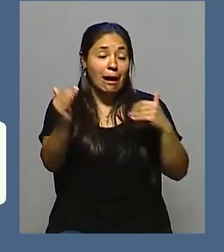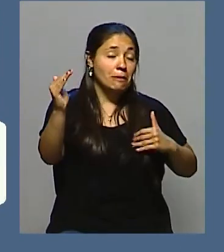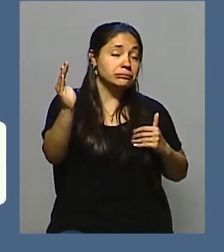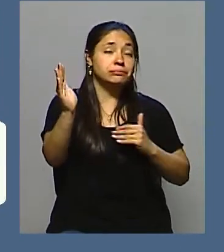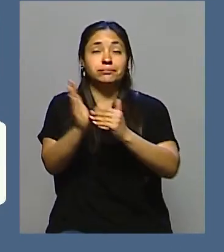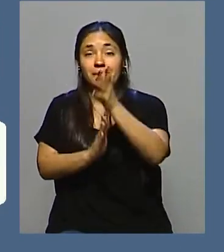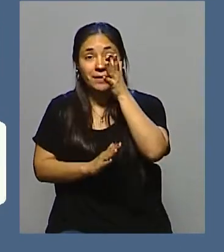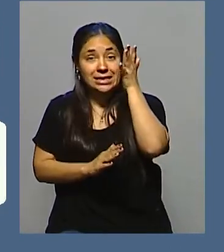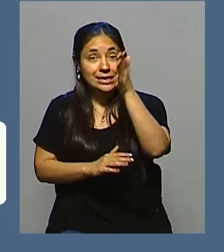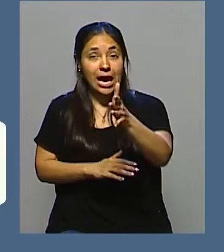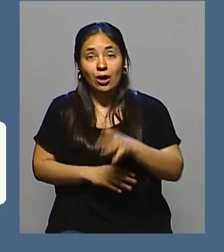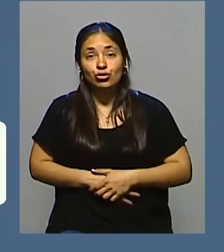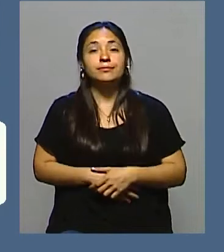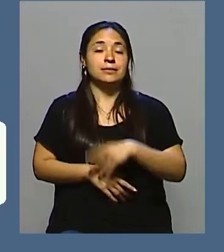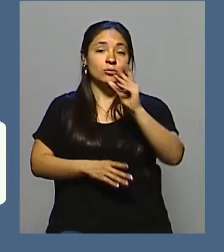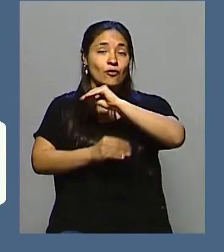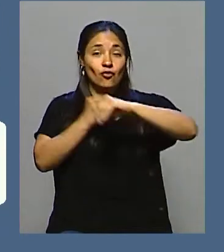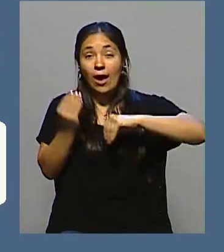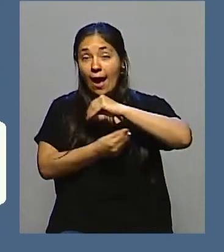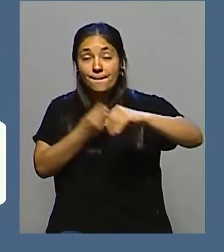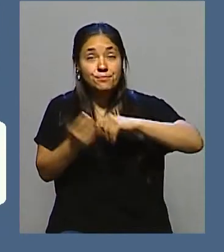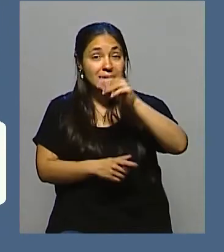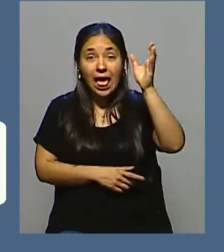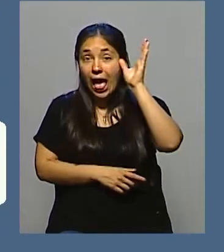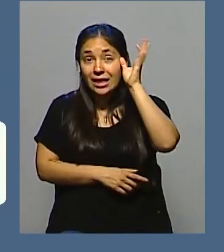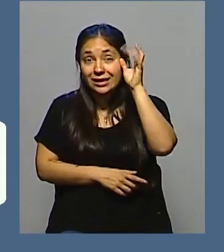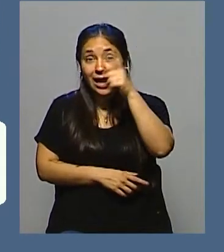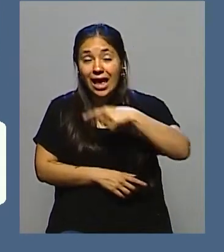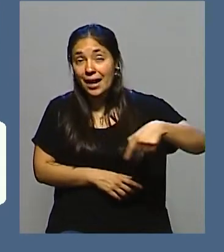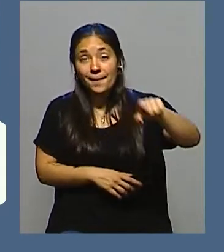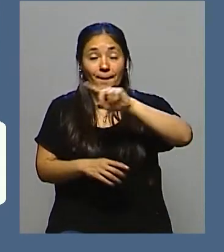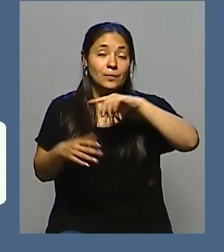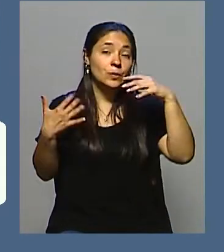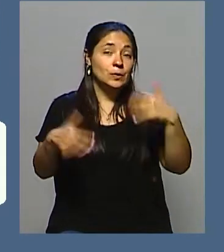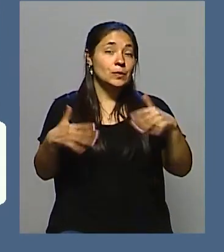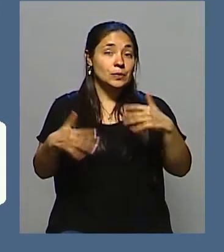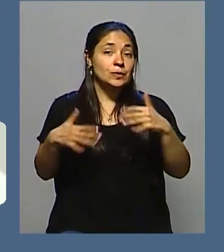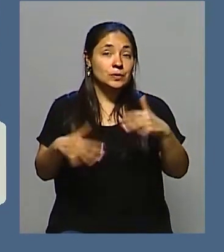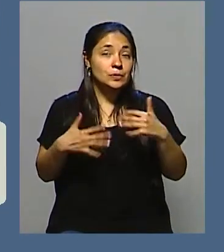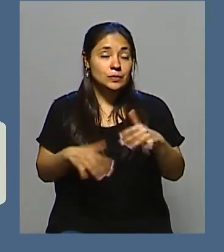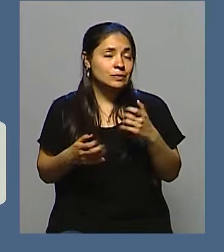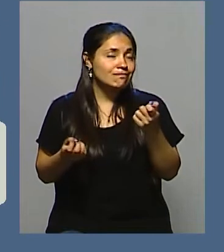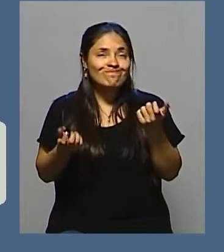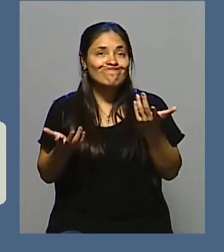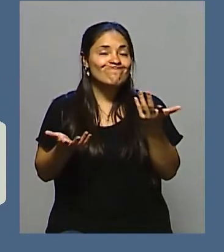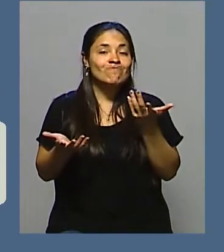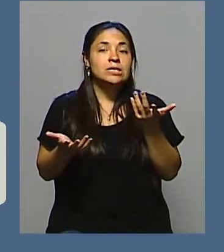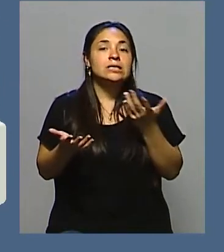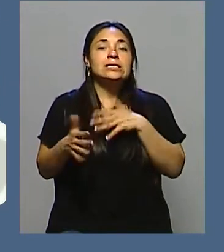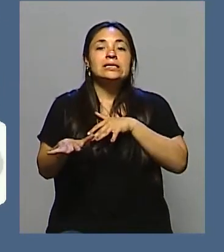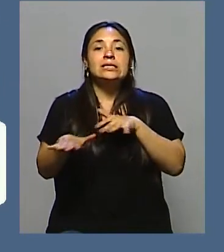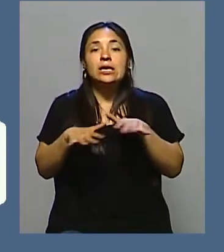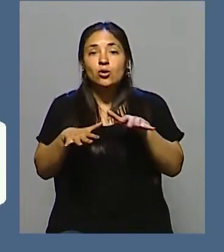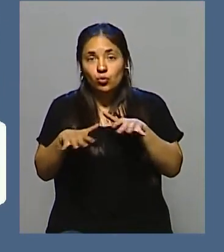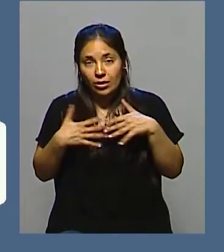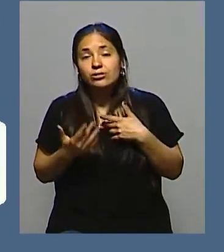esto manda a muchísimas familias italianas, como se puede decir, en una